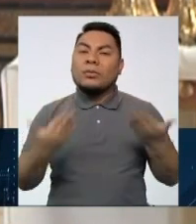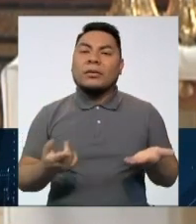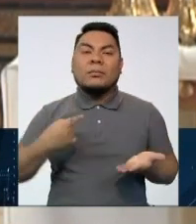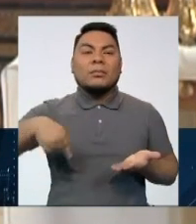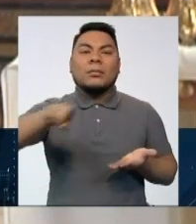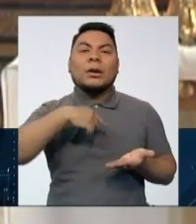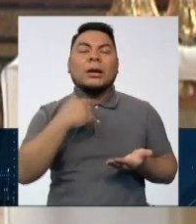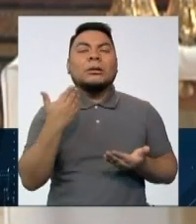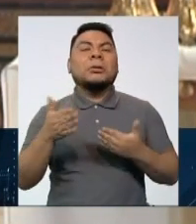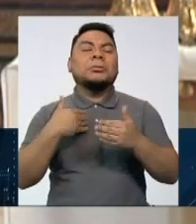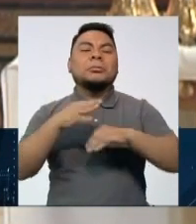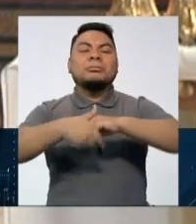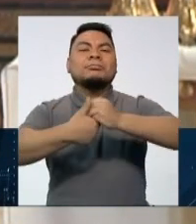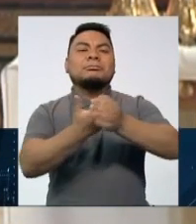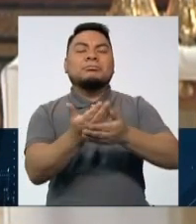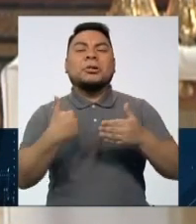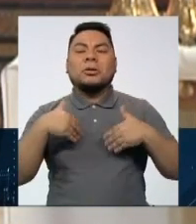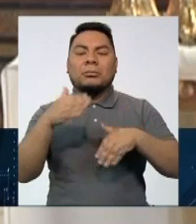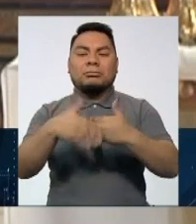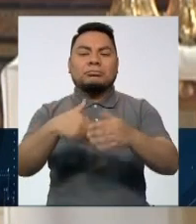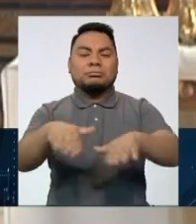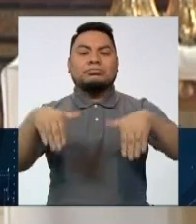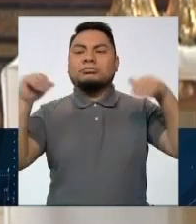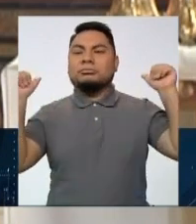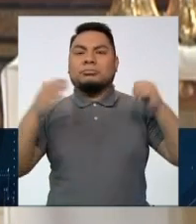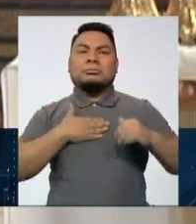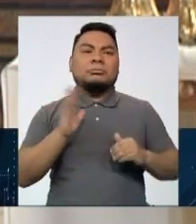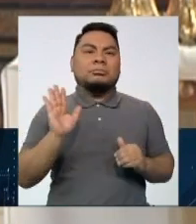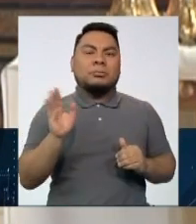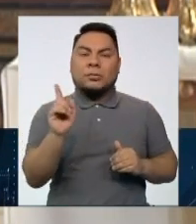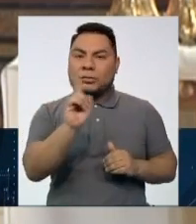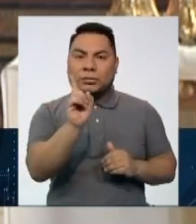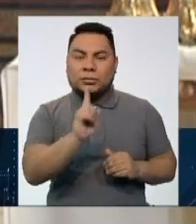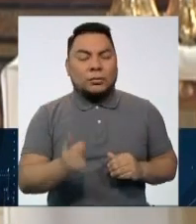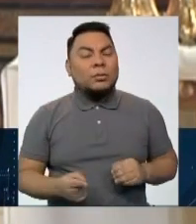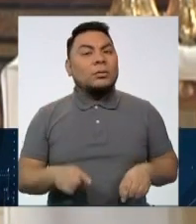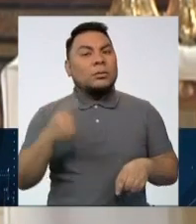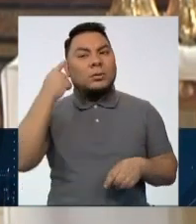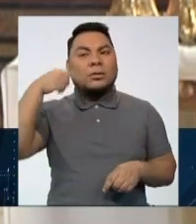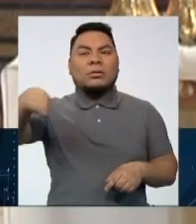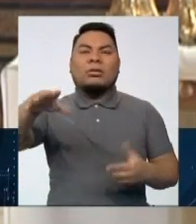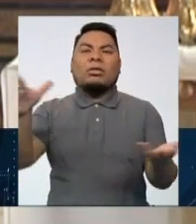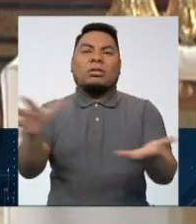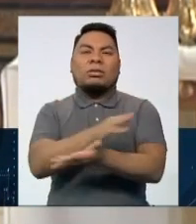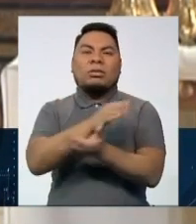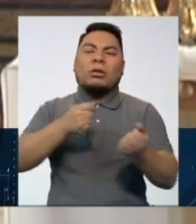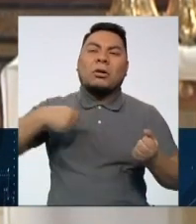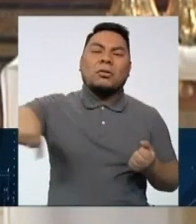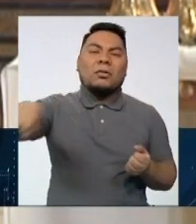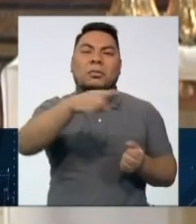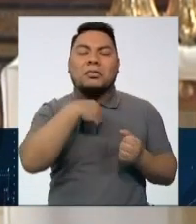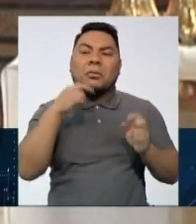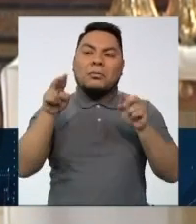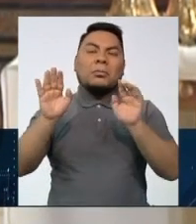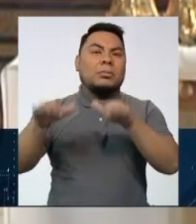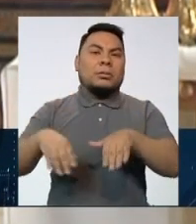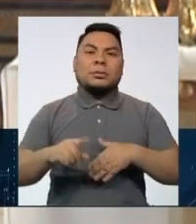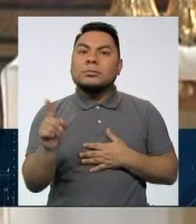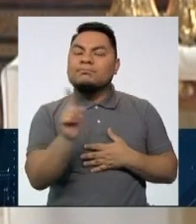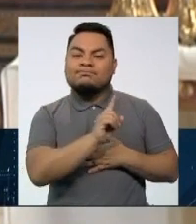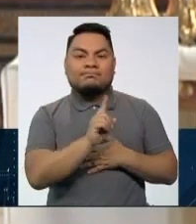lavarnos las manos como Pilatos y dejar que el poder del mal destruya los valores de la